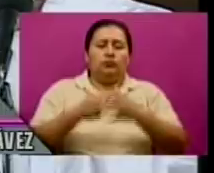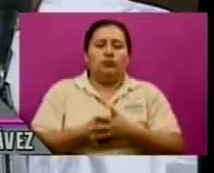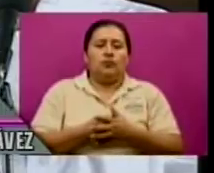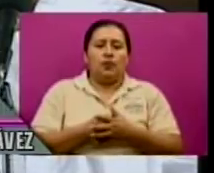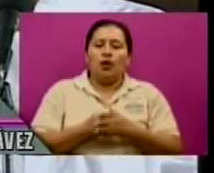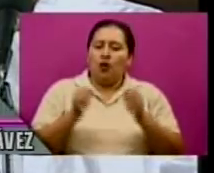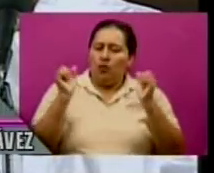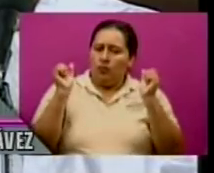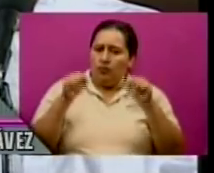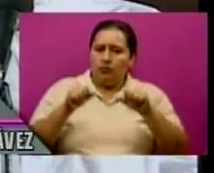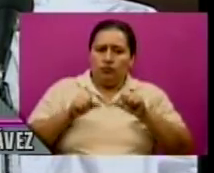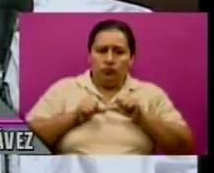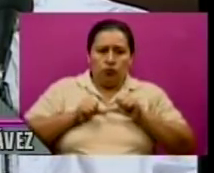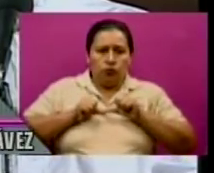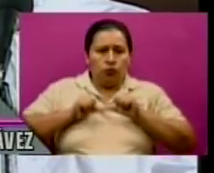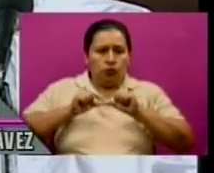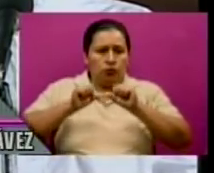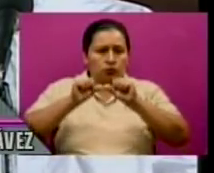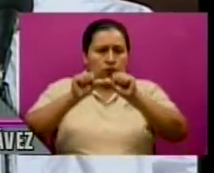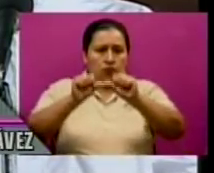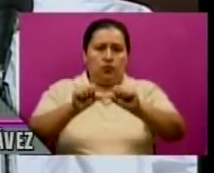a darle continuidad